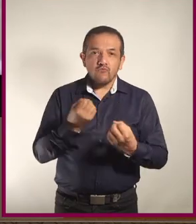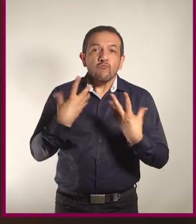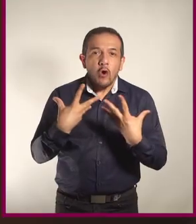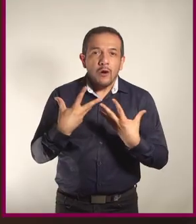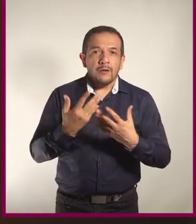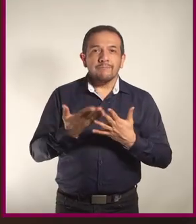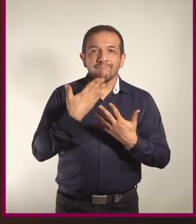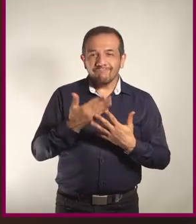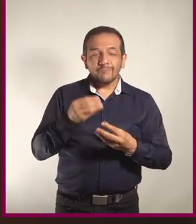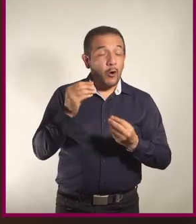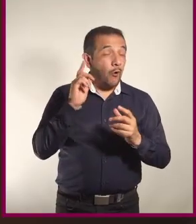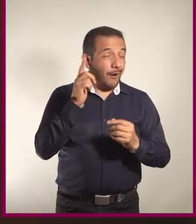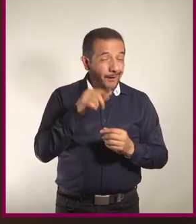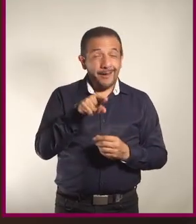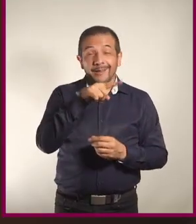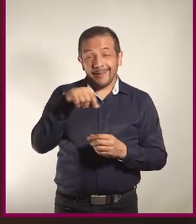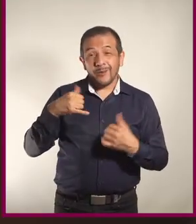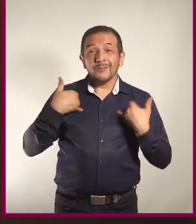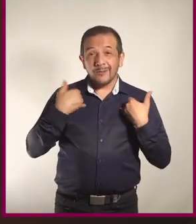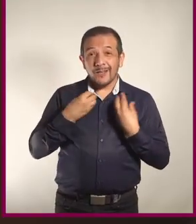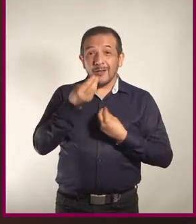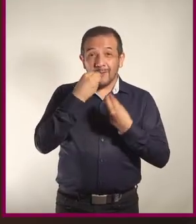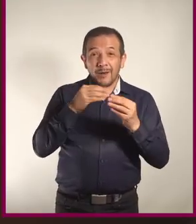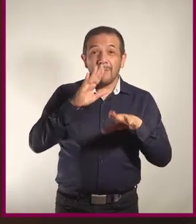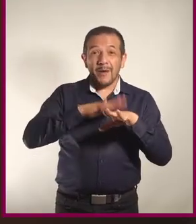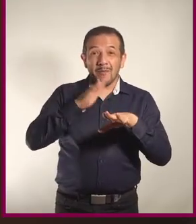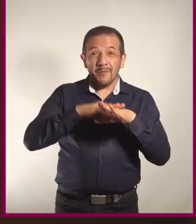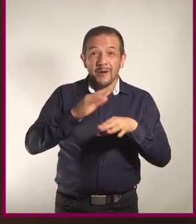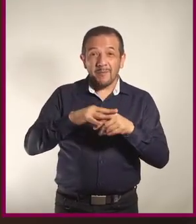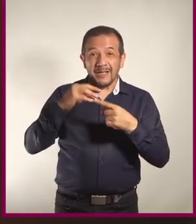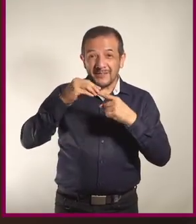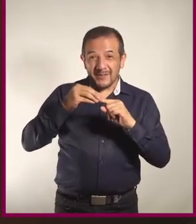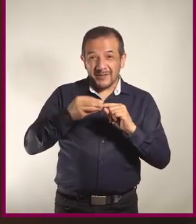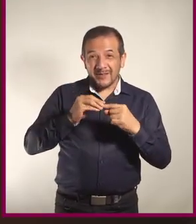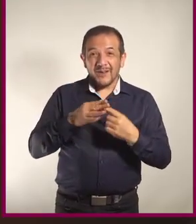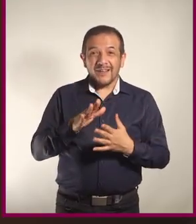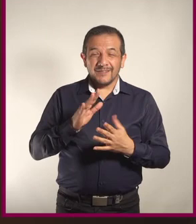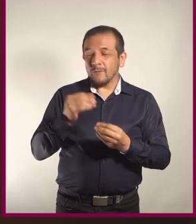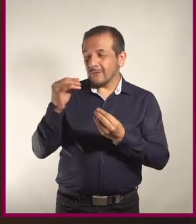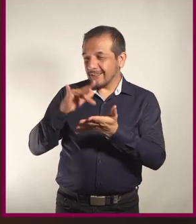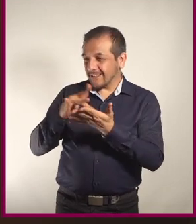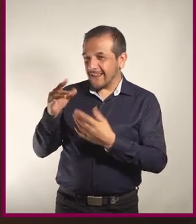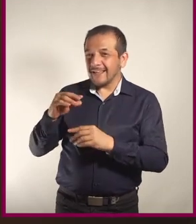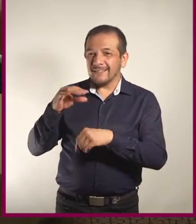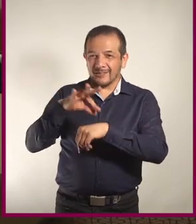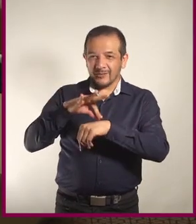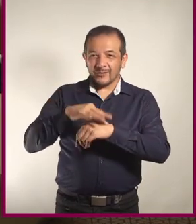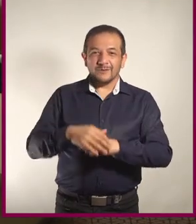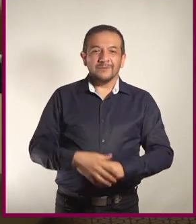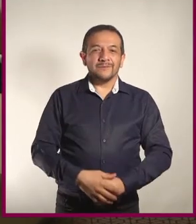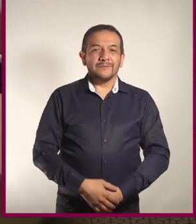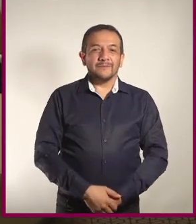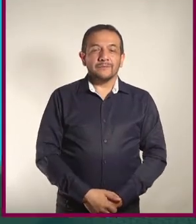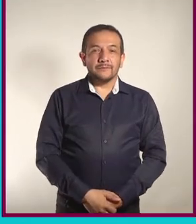sano. Pues ojalá que nos escuchen y que se pongan a comer más frijol. Muchas gracias, doctor.